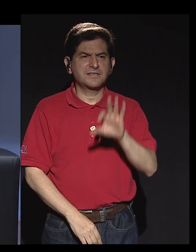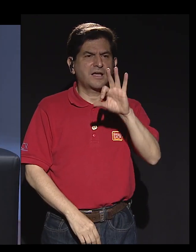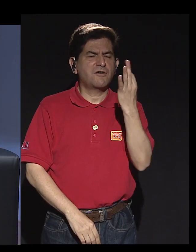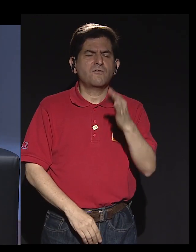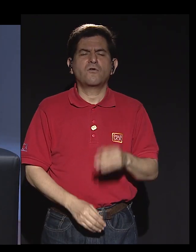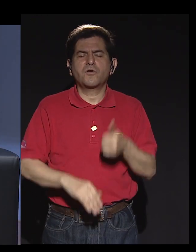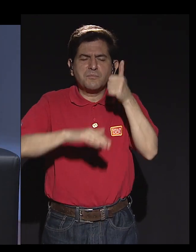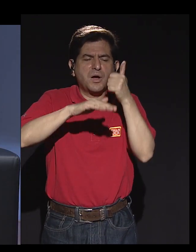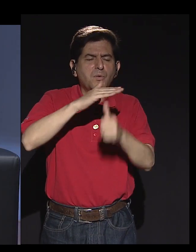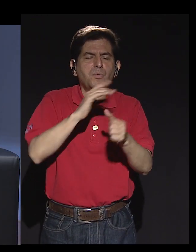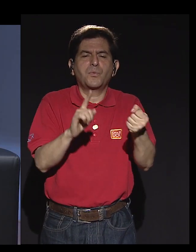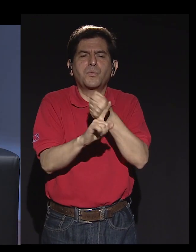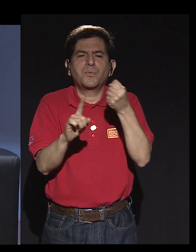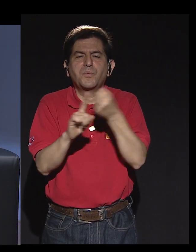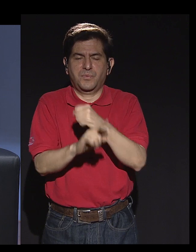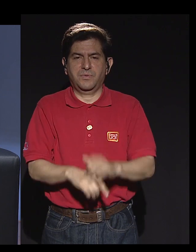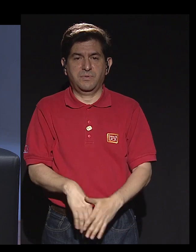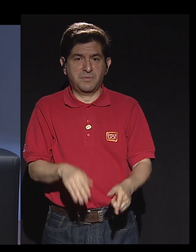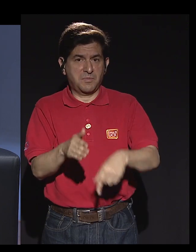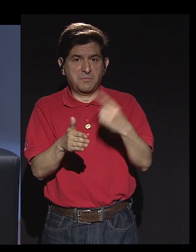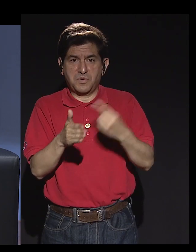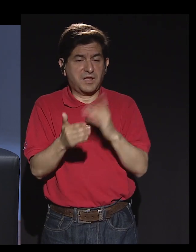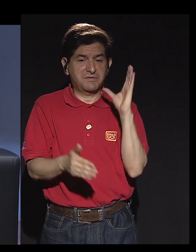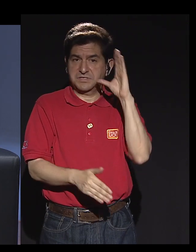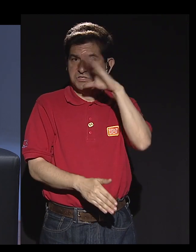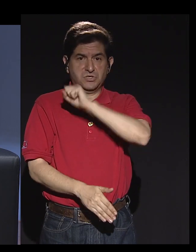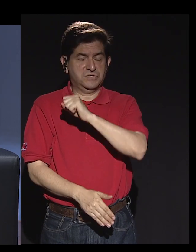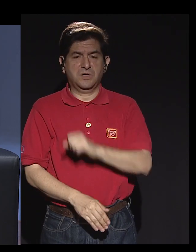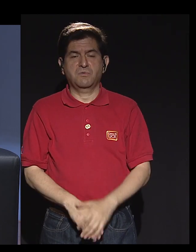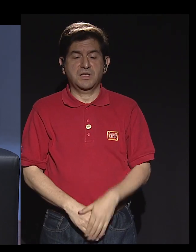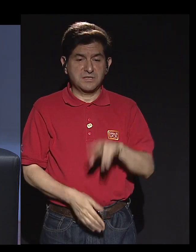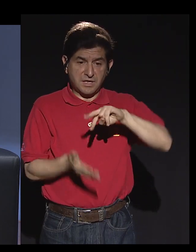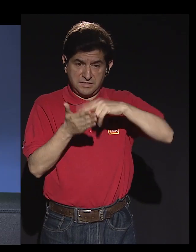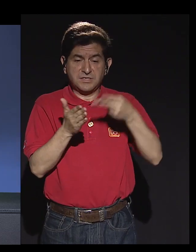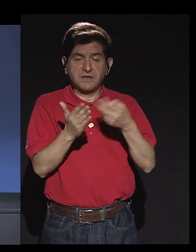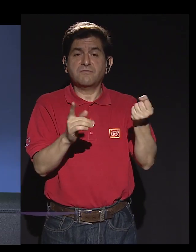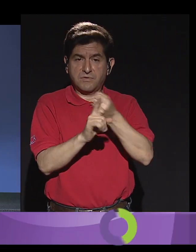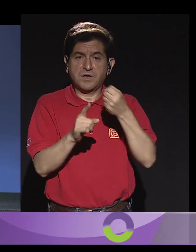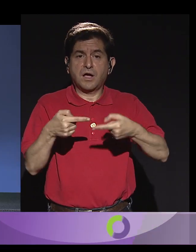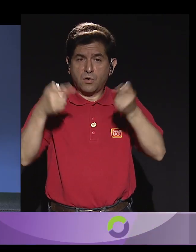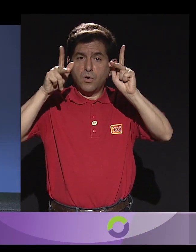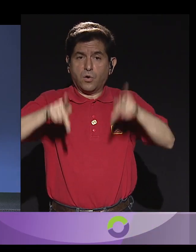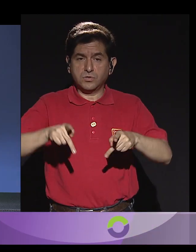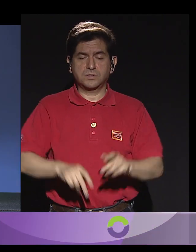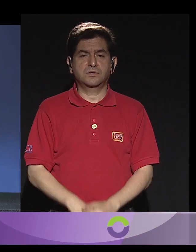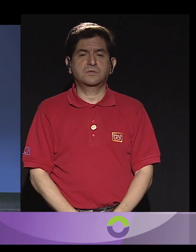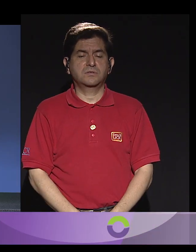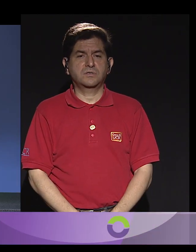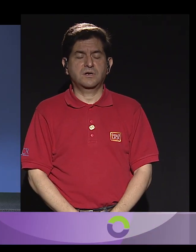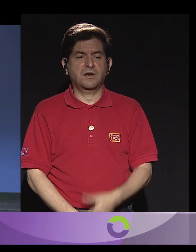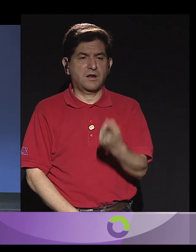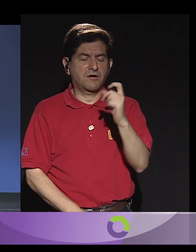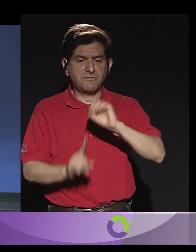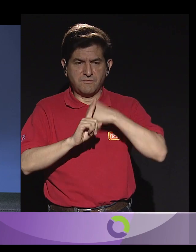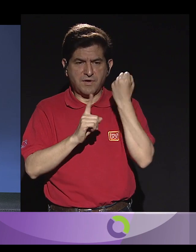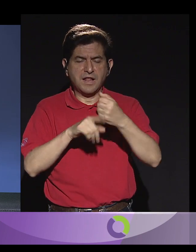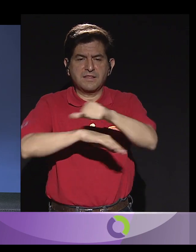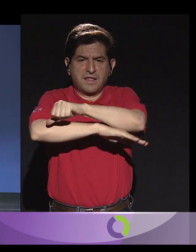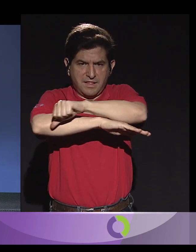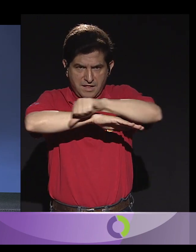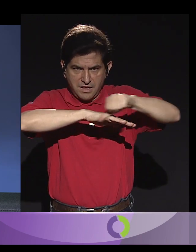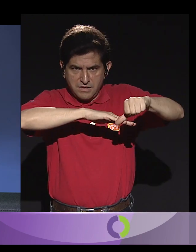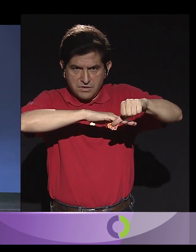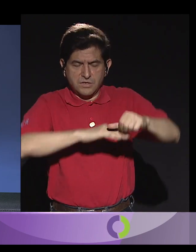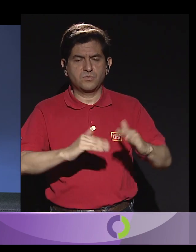es quizás una de las formas más sutiles del maltrato, porque muchas veces no se dan cuenta de que están maltratando a la persona. La falta de